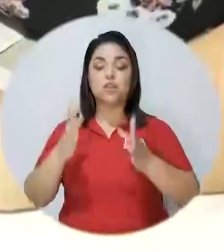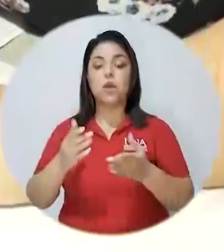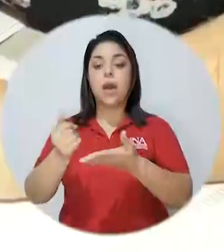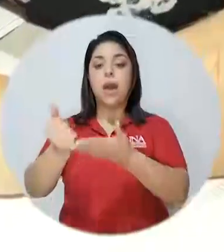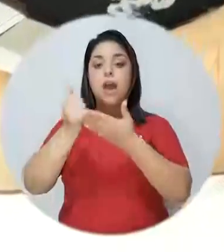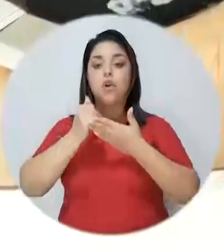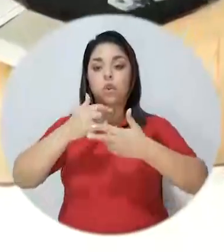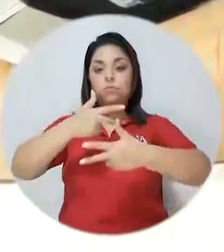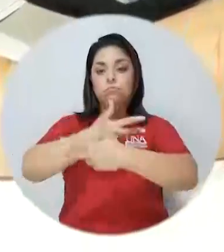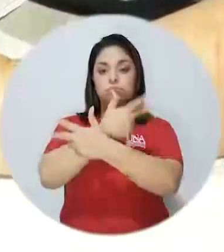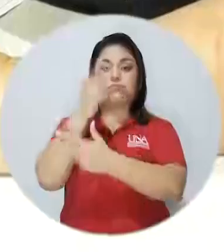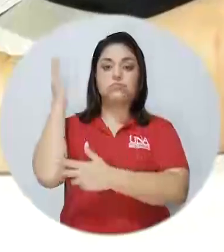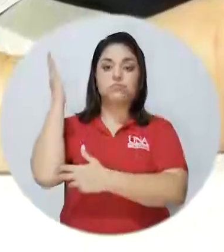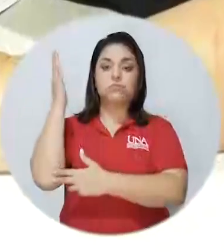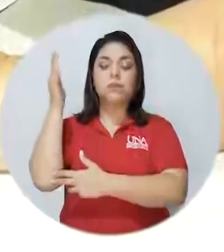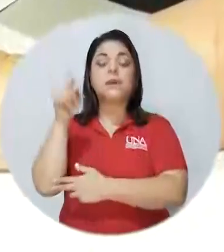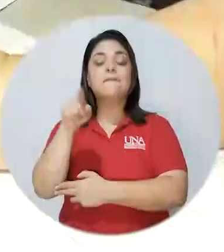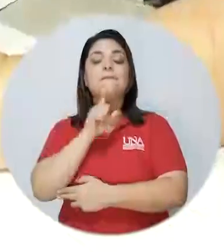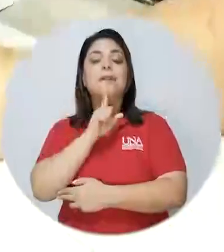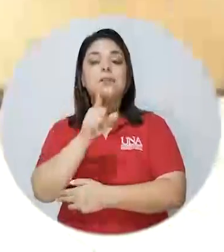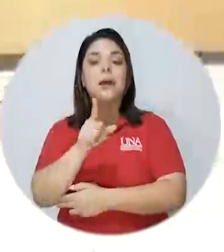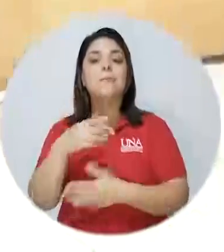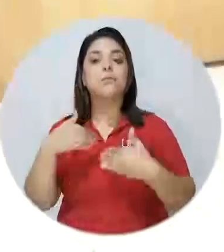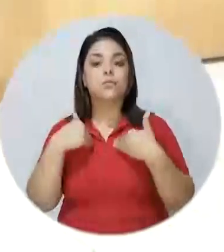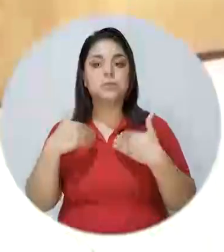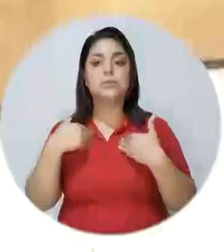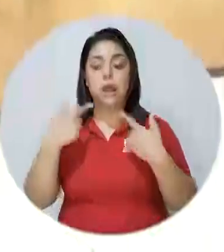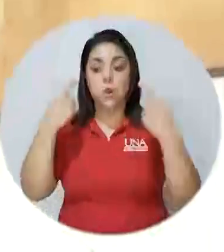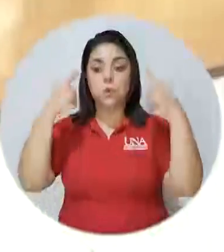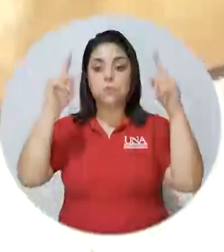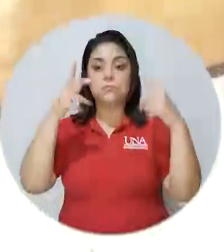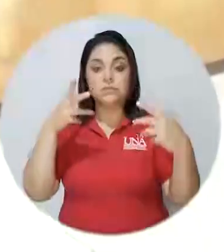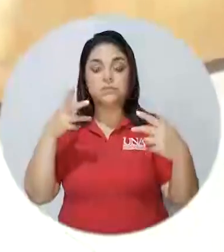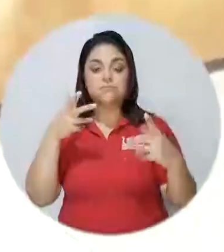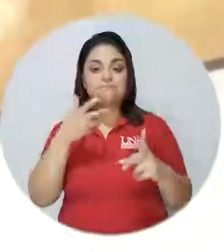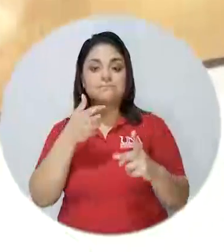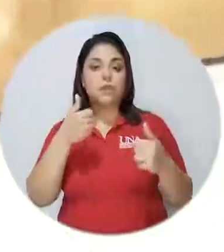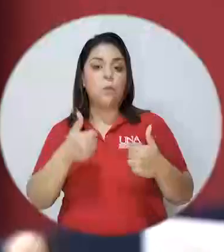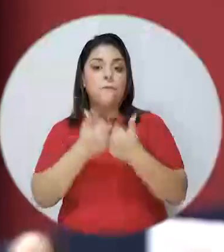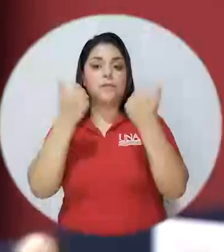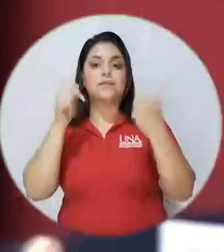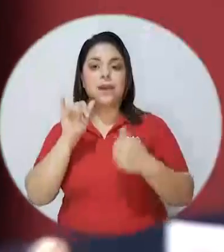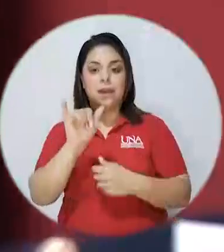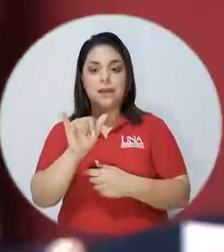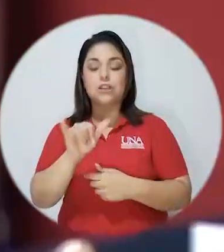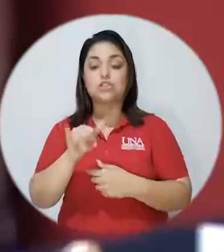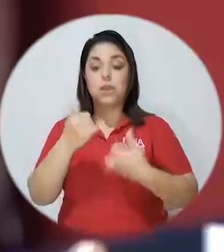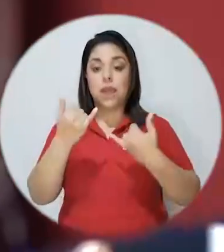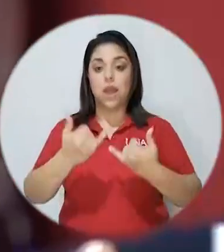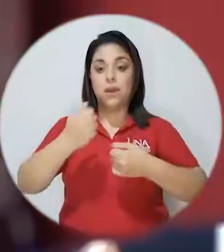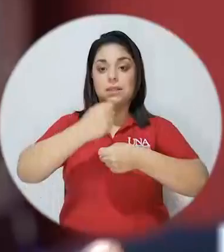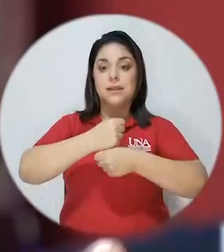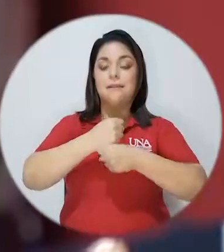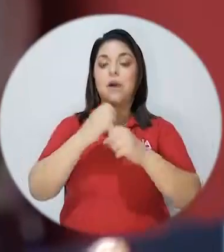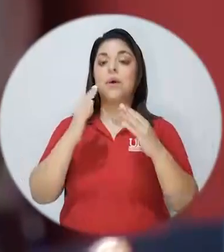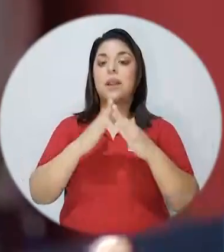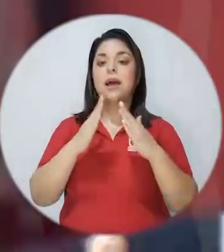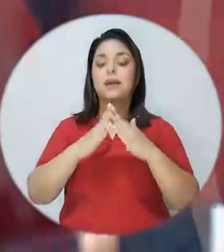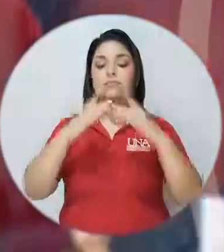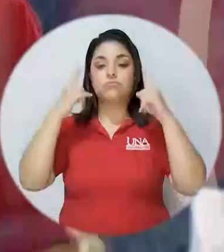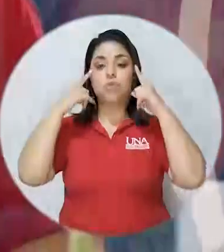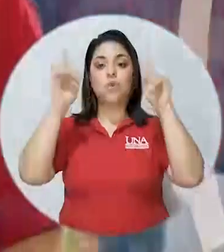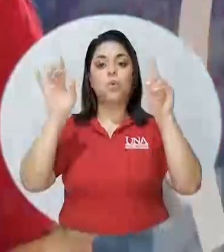webinar. Entonces, por dicha pudimos enfrentar eso y para que el teletrabajador tuviera algún tipo de orientación ahorita. ¿Cómo